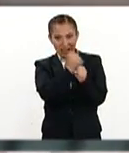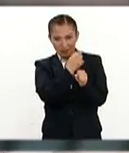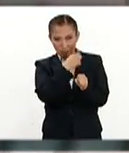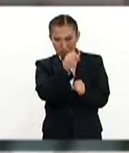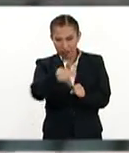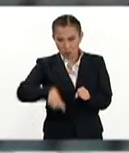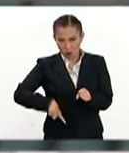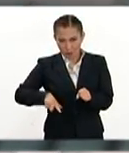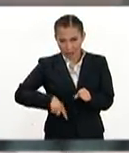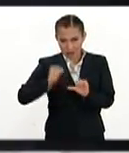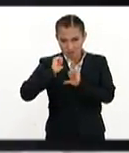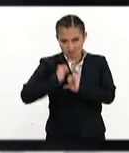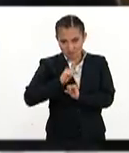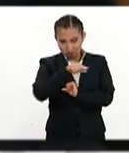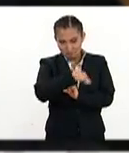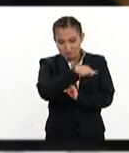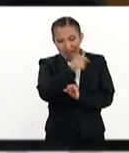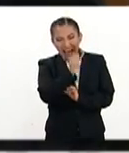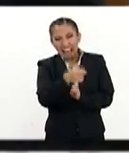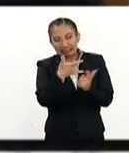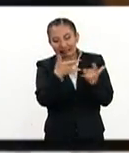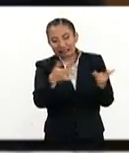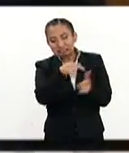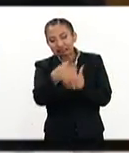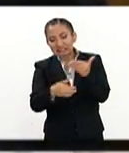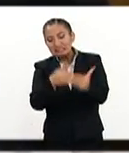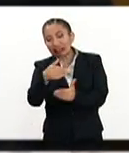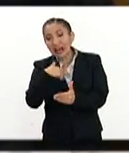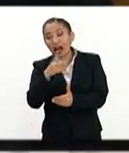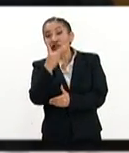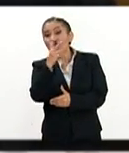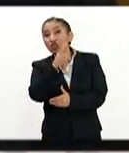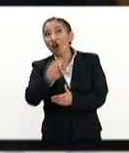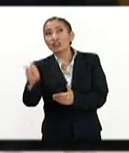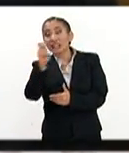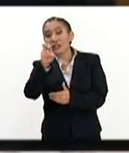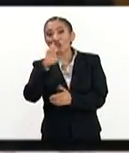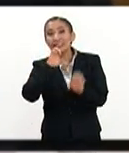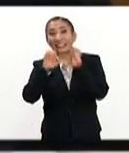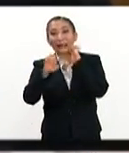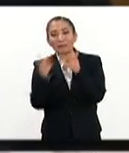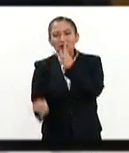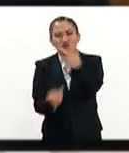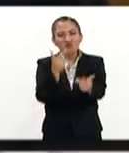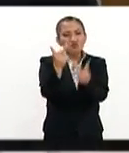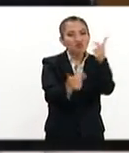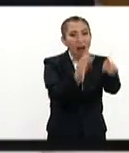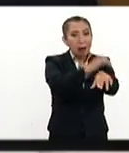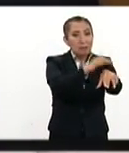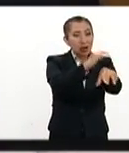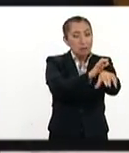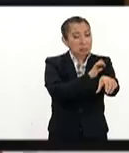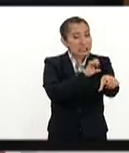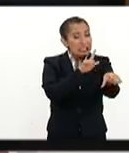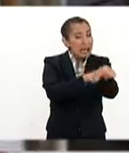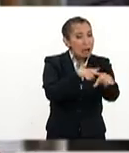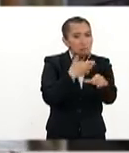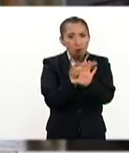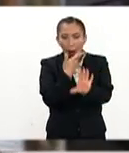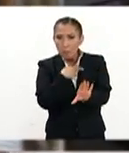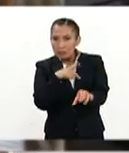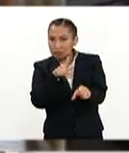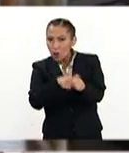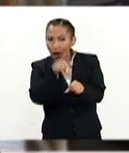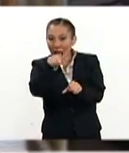al mando del país y está basado en más de 200 entrevistas con amigos personales de Trump y personas que